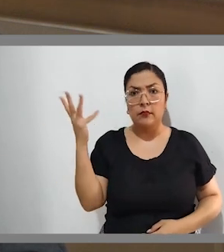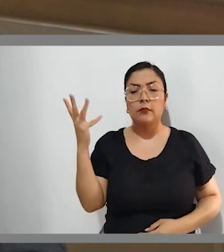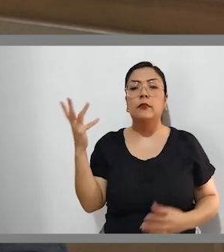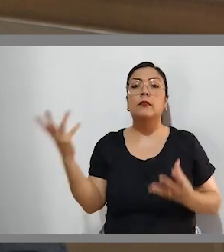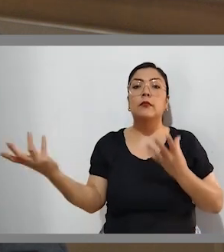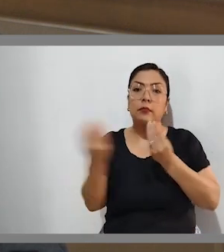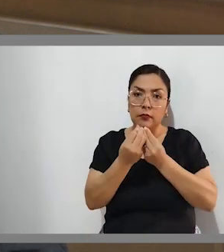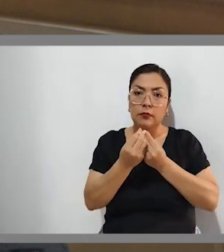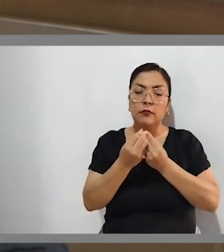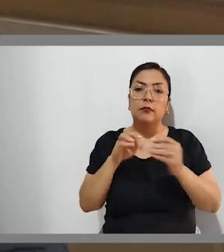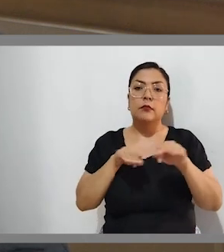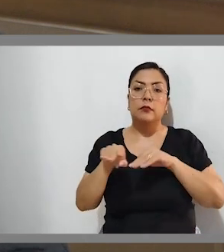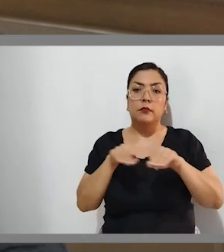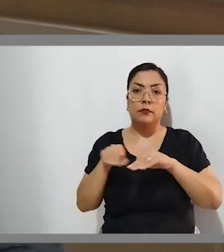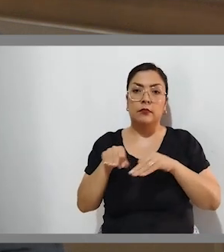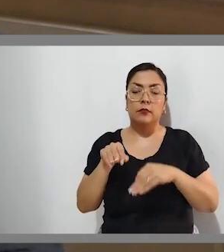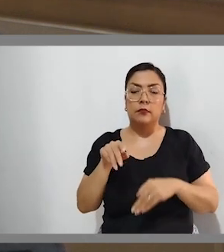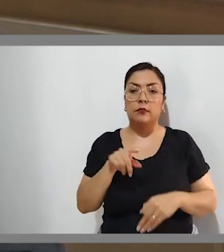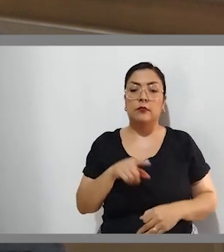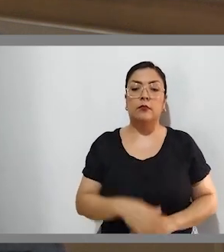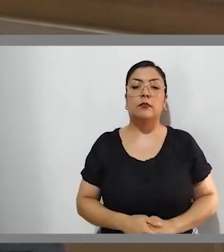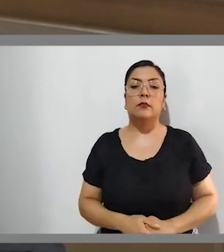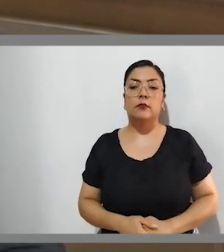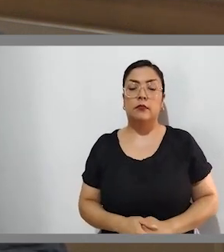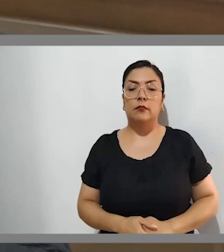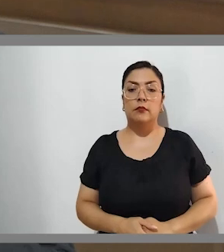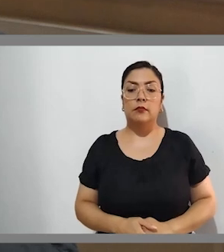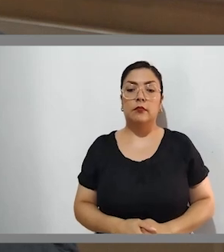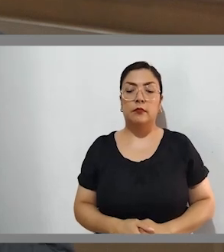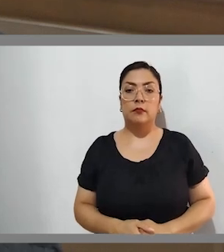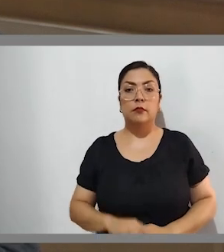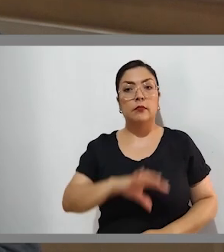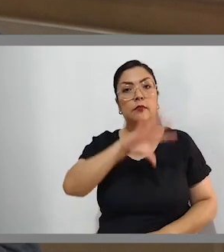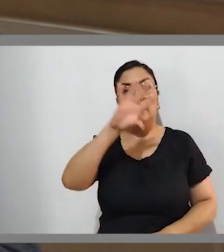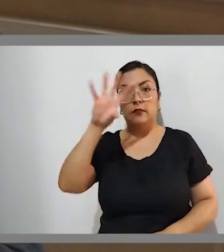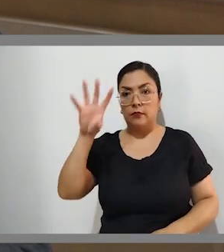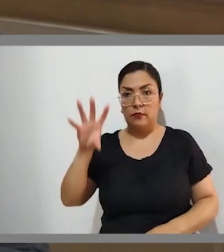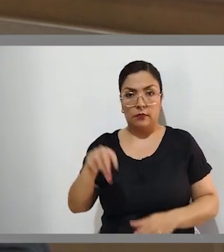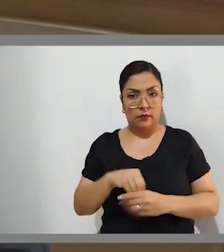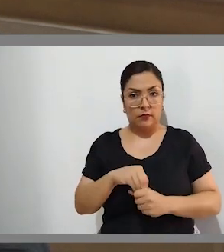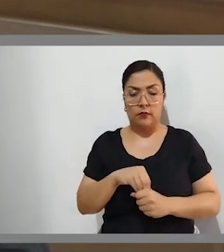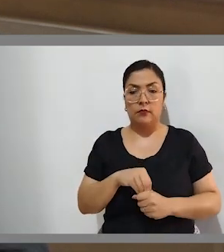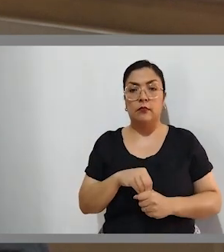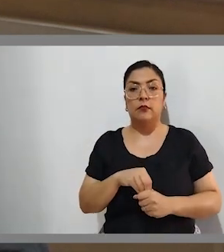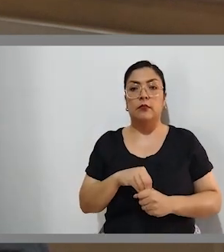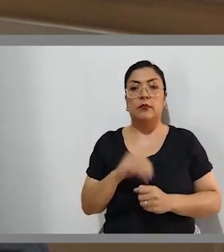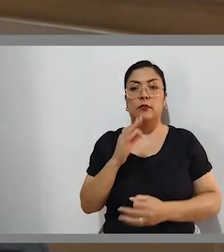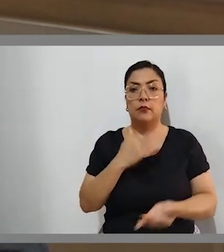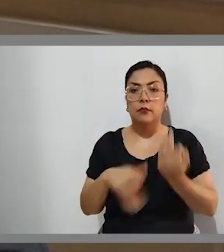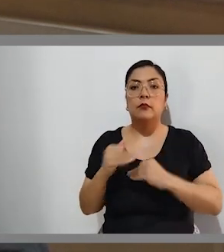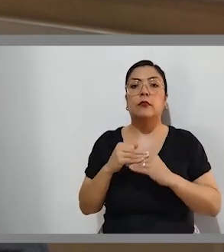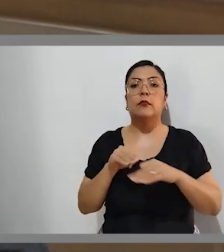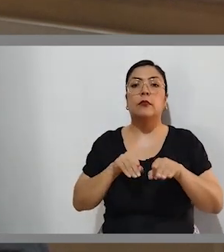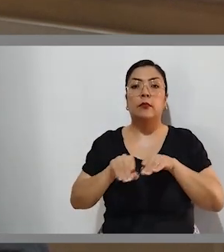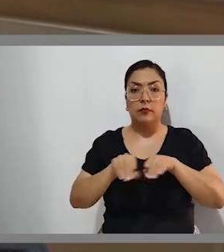áreas de ejecutivas y técnicas, y en sí el trabajo conjunto de todas las